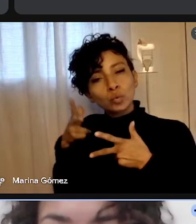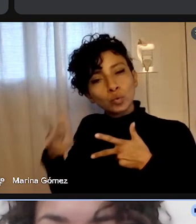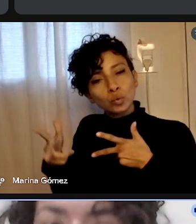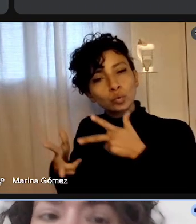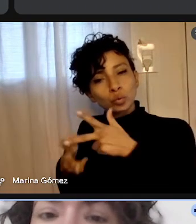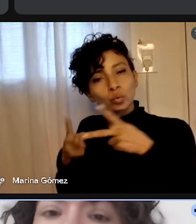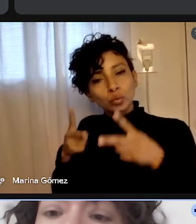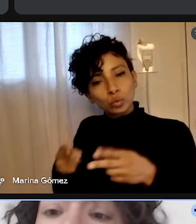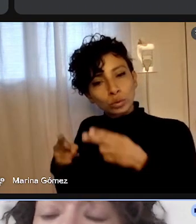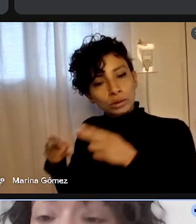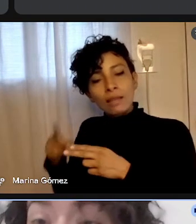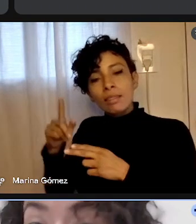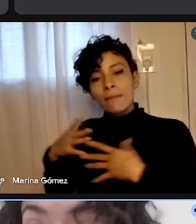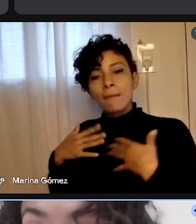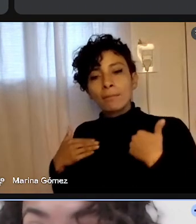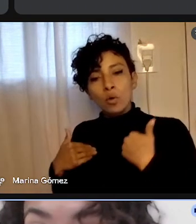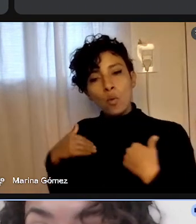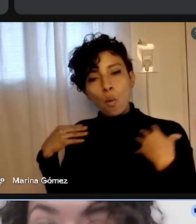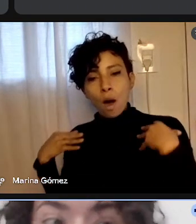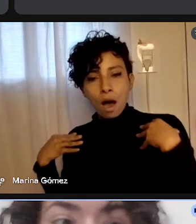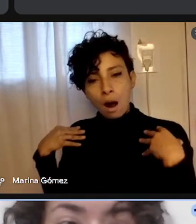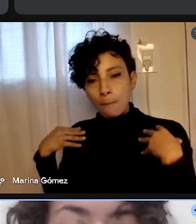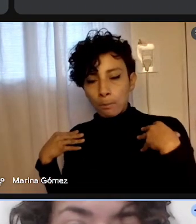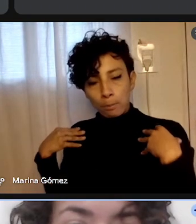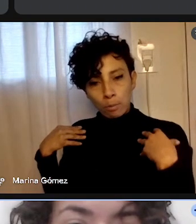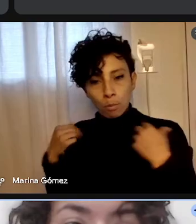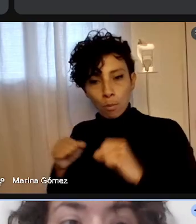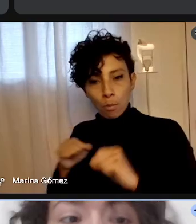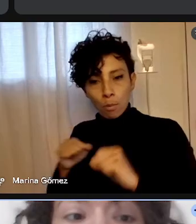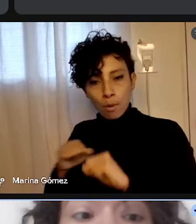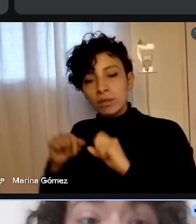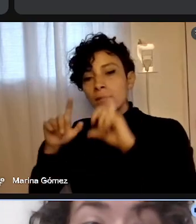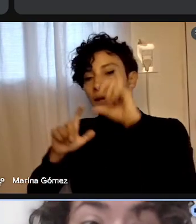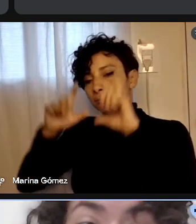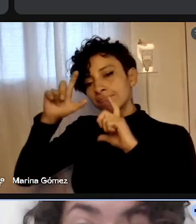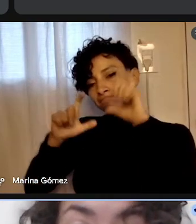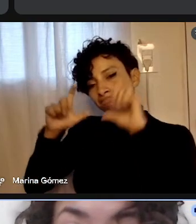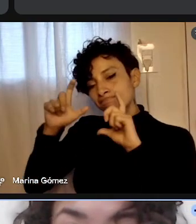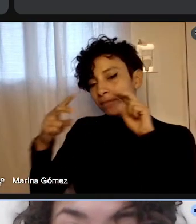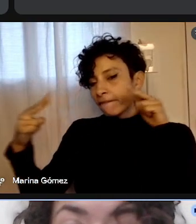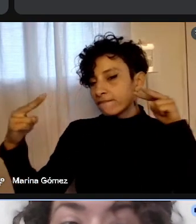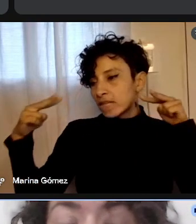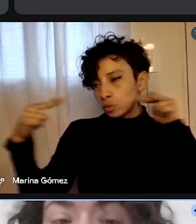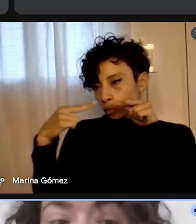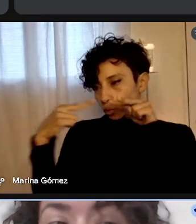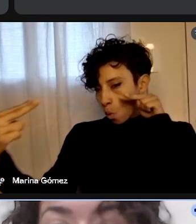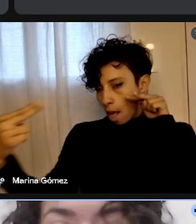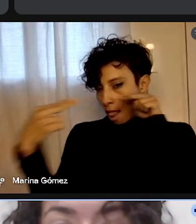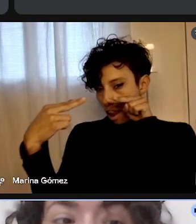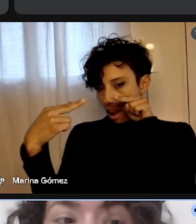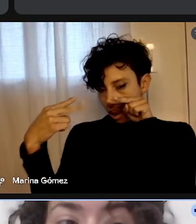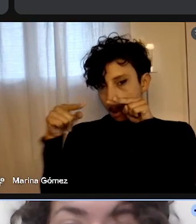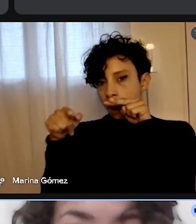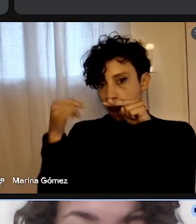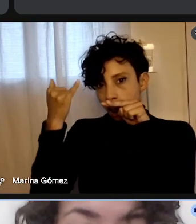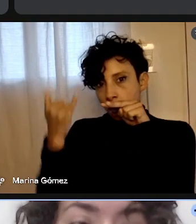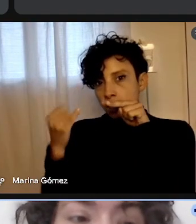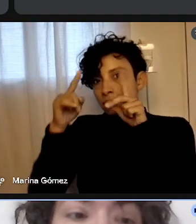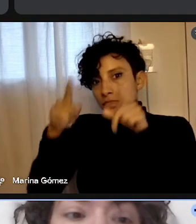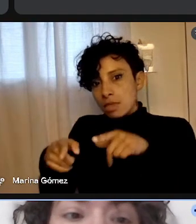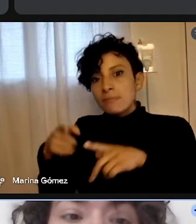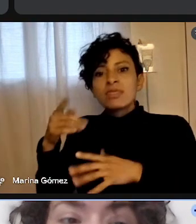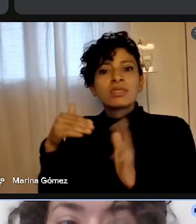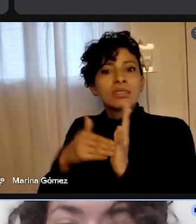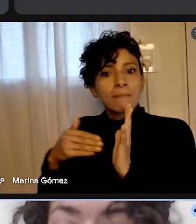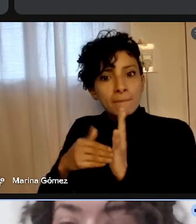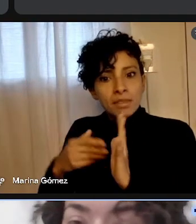expresiones faciales, contacto visual, niveles de formalidad según la edad, el